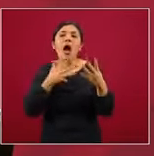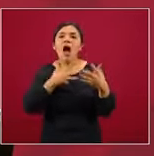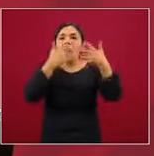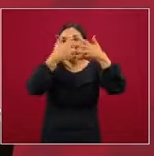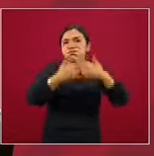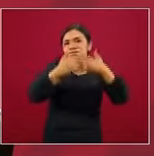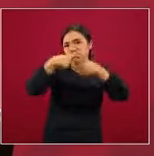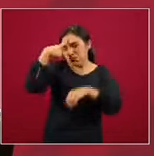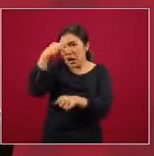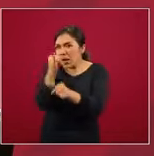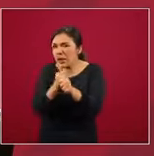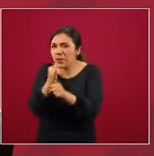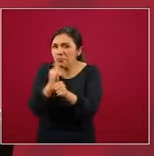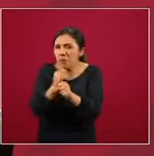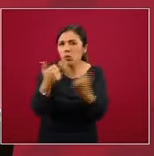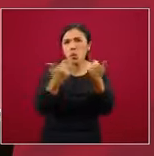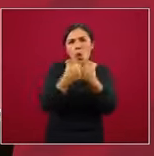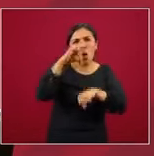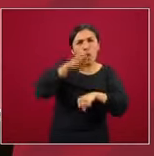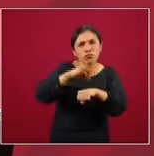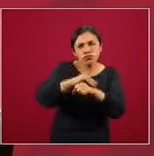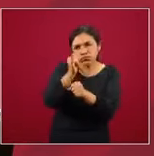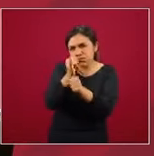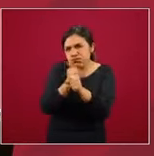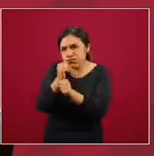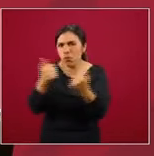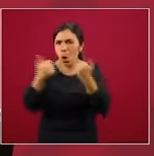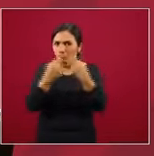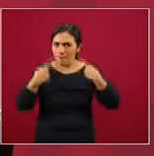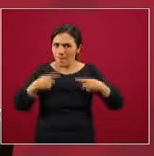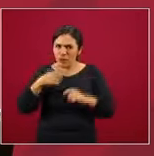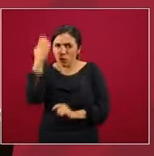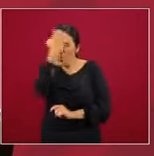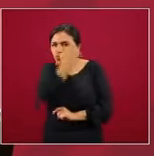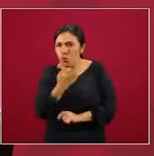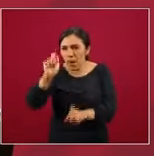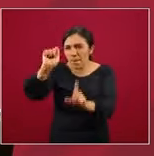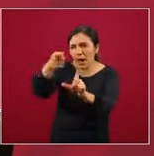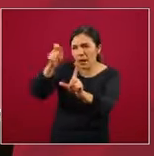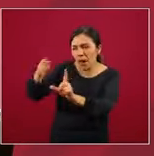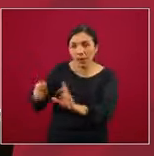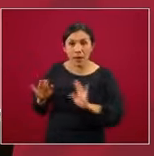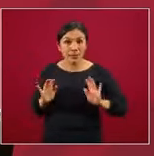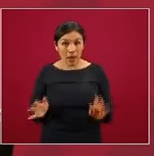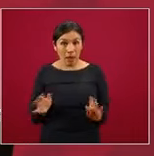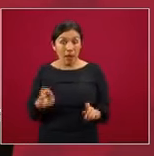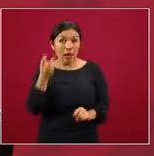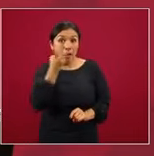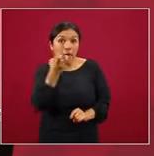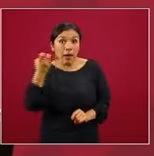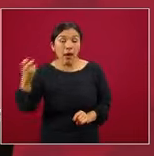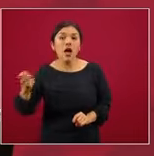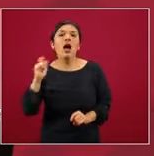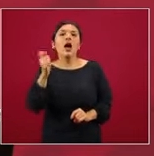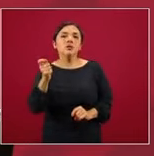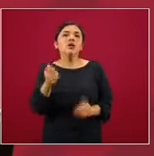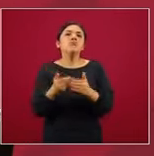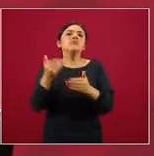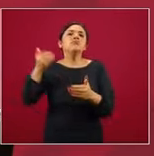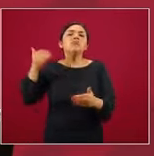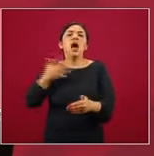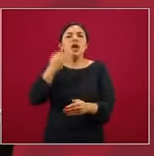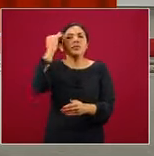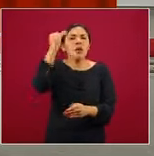proceso de investigación clínica, es decir, investigación en seres humanos, que tradicionalmente tiene las